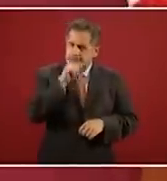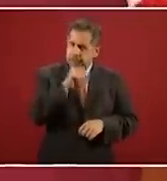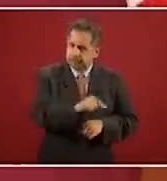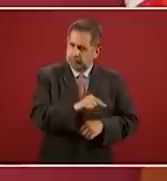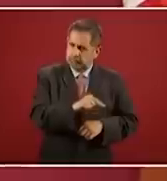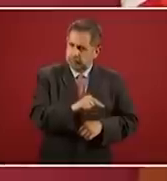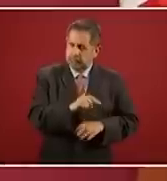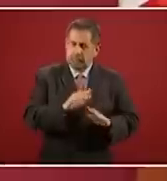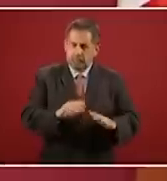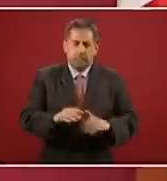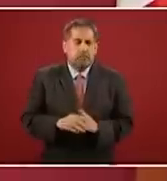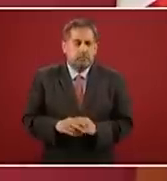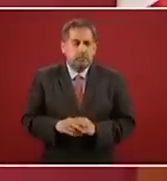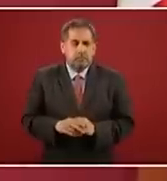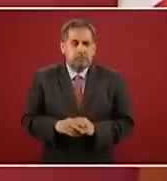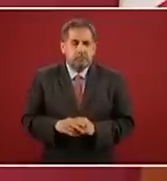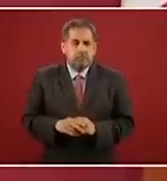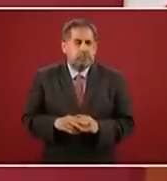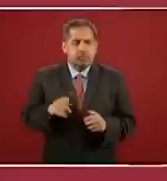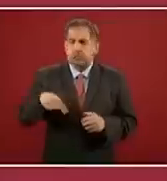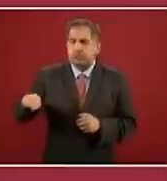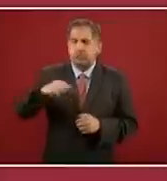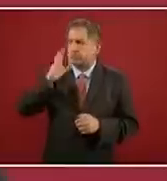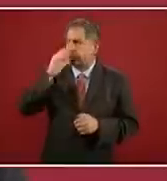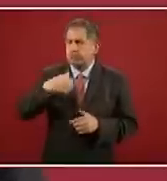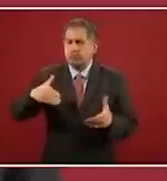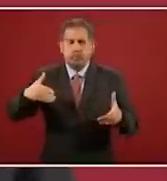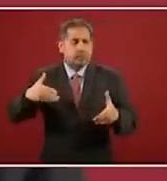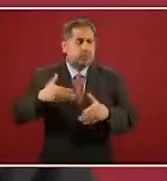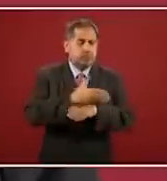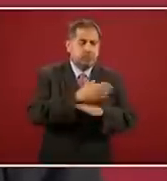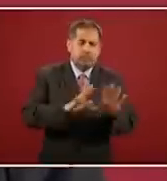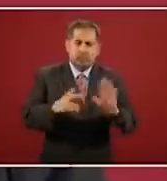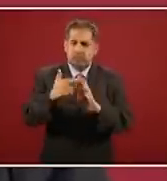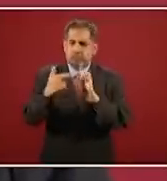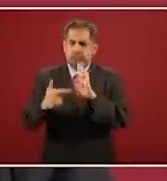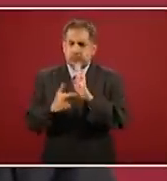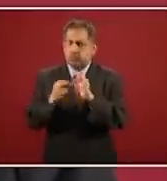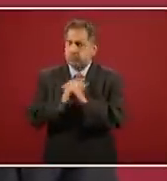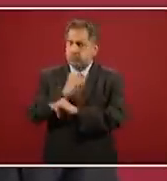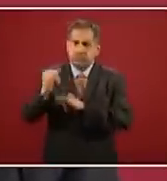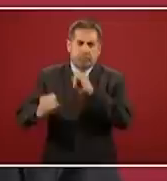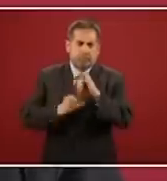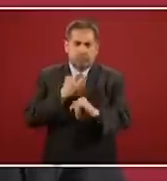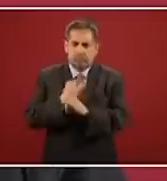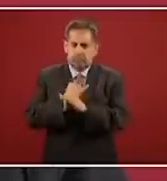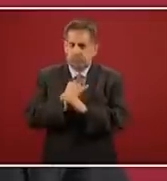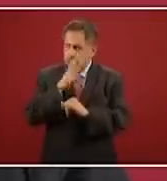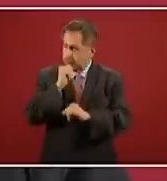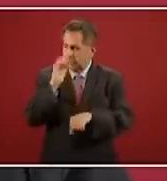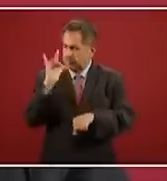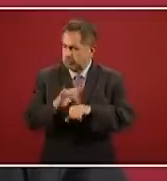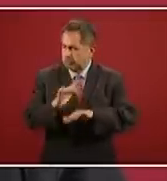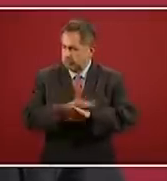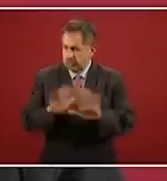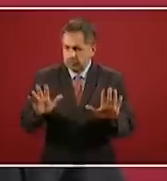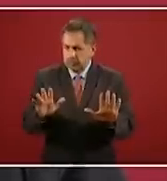No se puede violar el derecho internacional, se tiene que